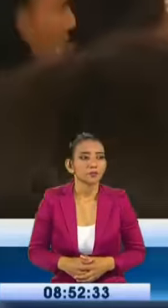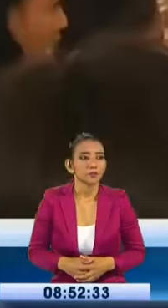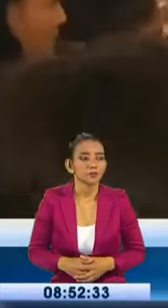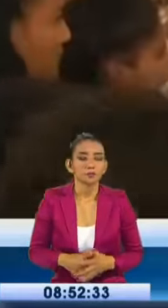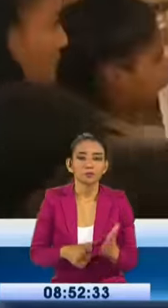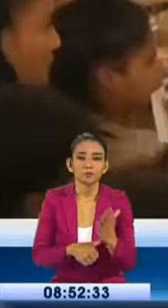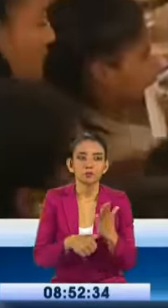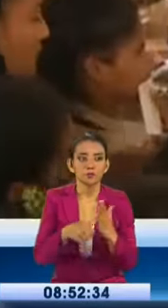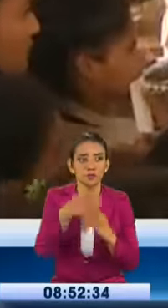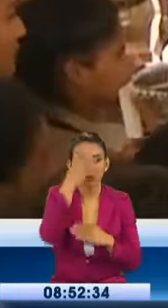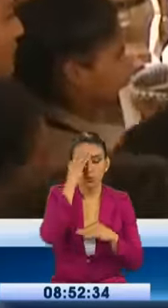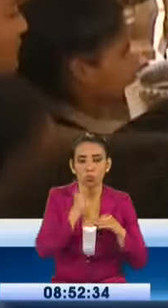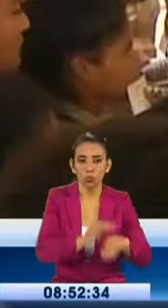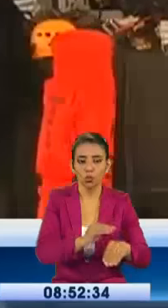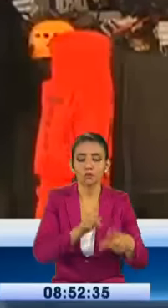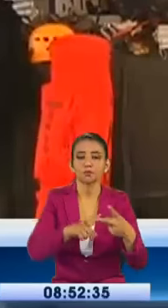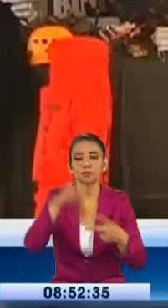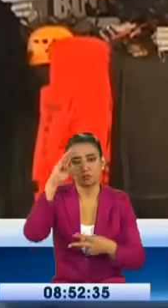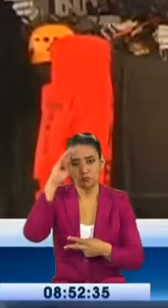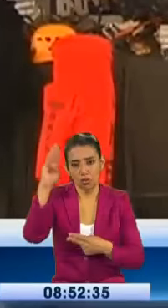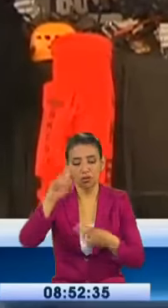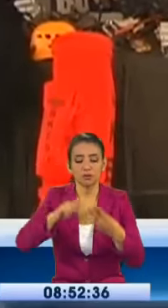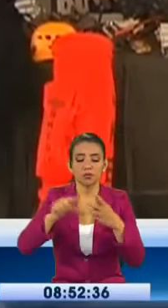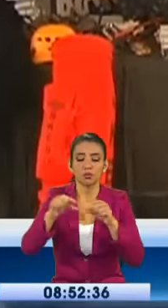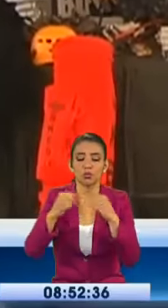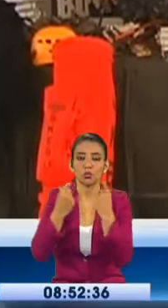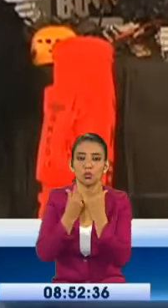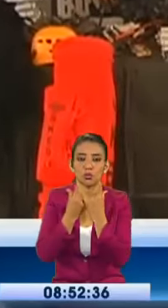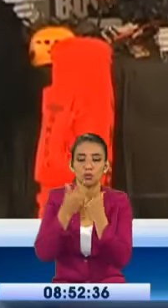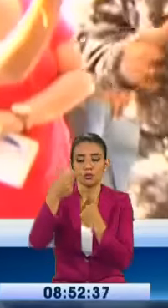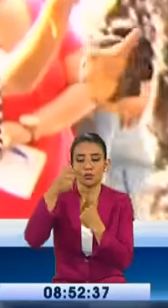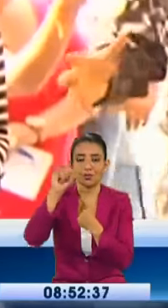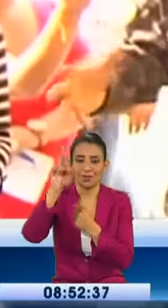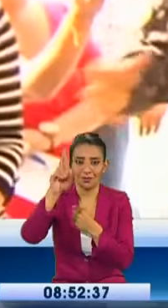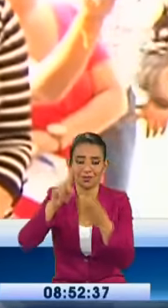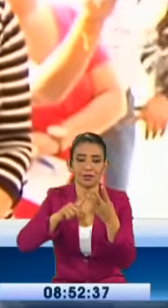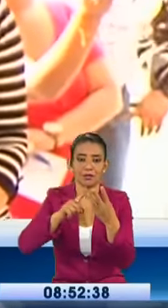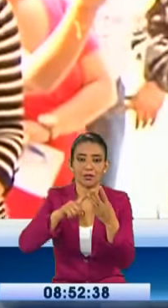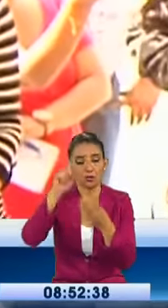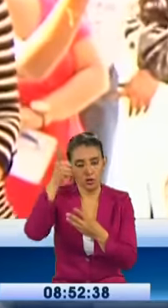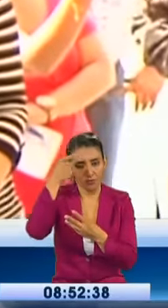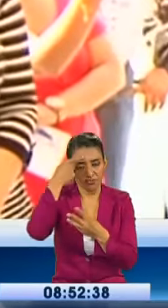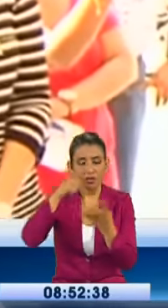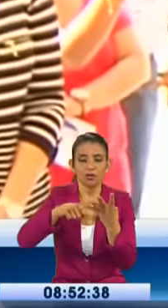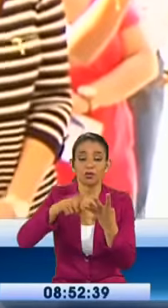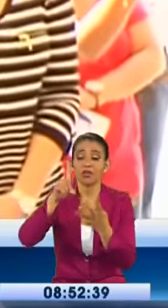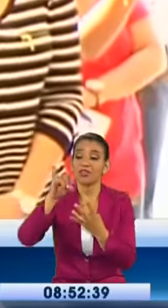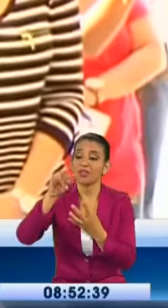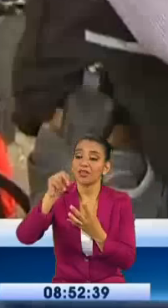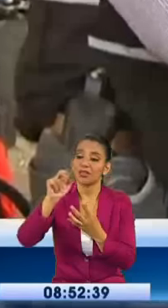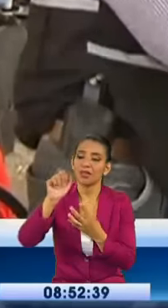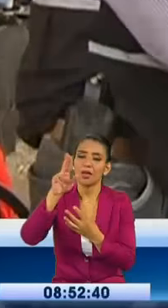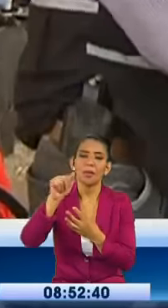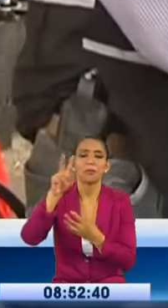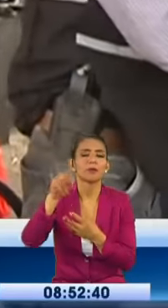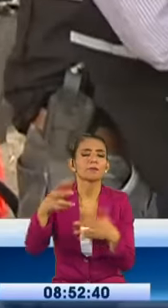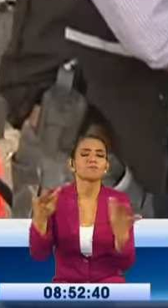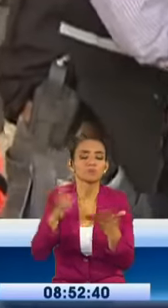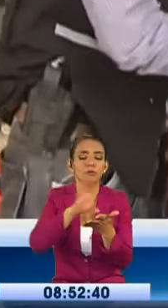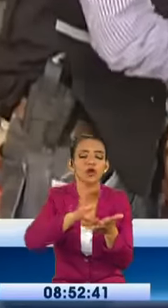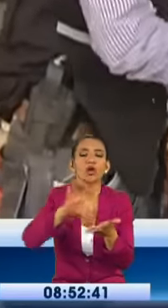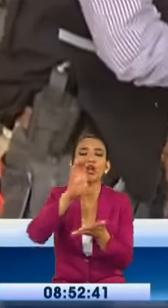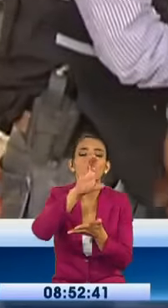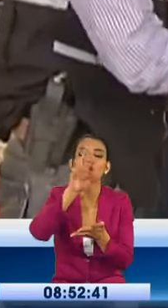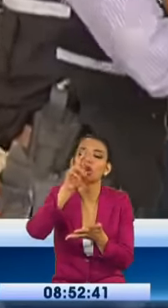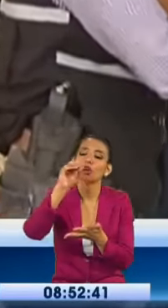Ministerio de Educación, Policía Nacional, Grupo de Intervención y Rescate, Gobernación, DINAPEN. Estuvieron en el Colegio Vicente Rocafuerte como parte